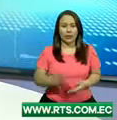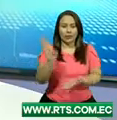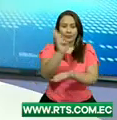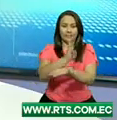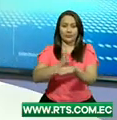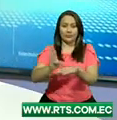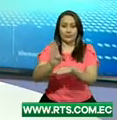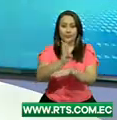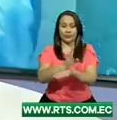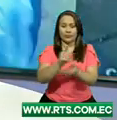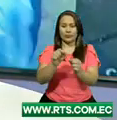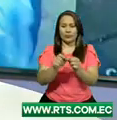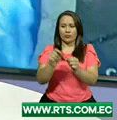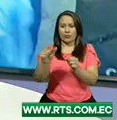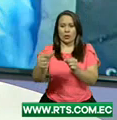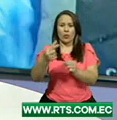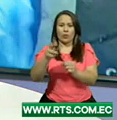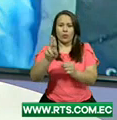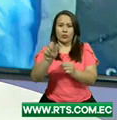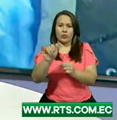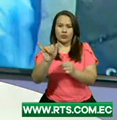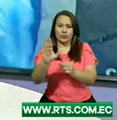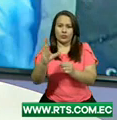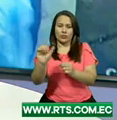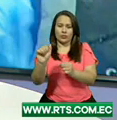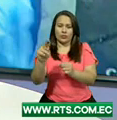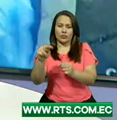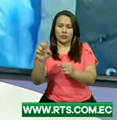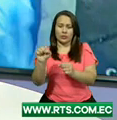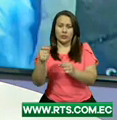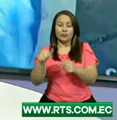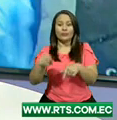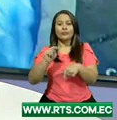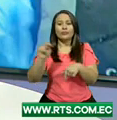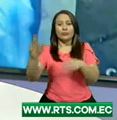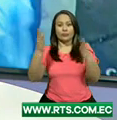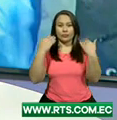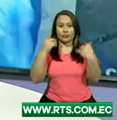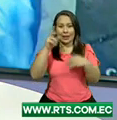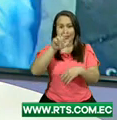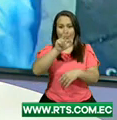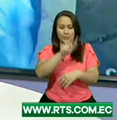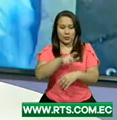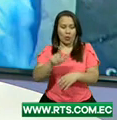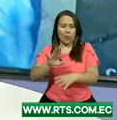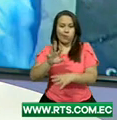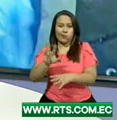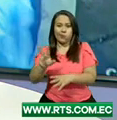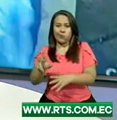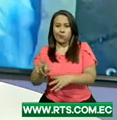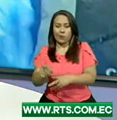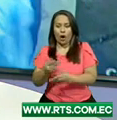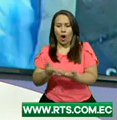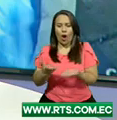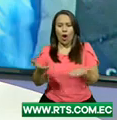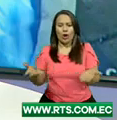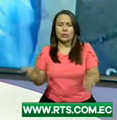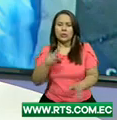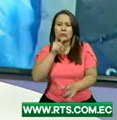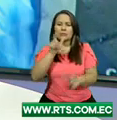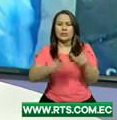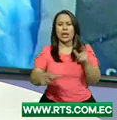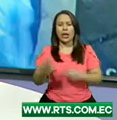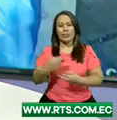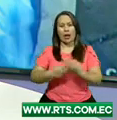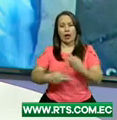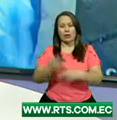ubicado en el sector de guayacanes el norte de guayaquil fue asaltado tres delincuentes armados arrebataron las pertenencias de los clientes